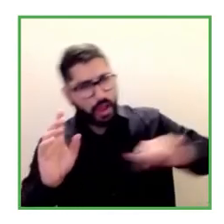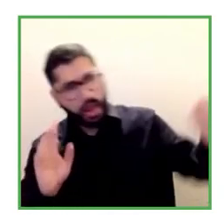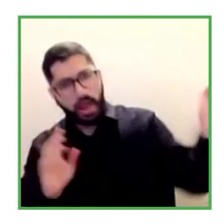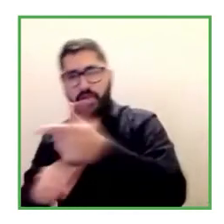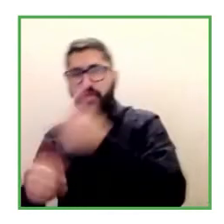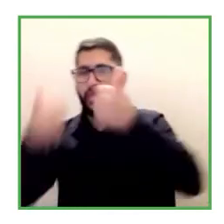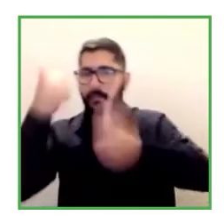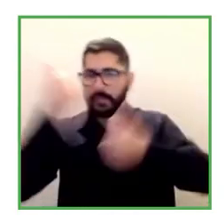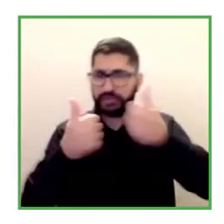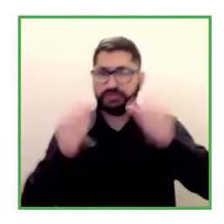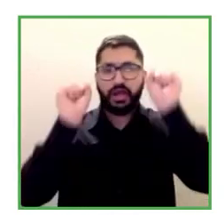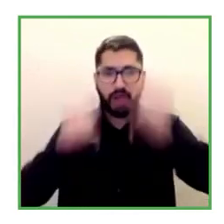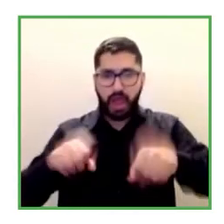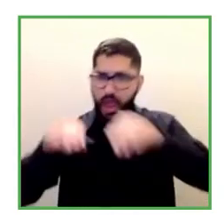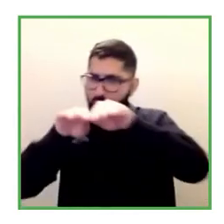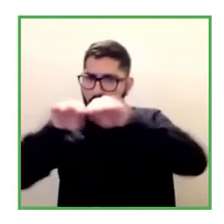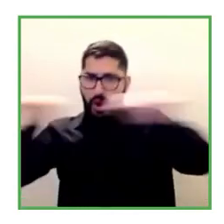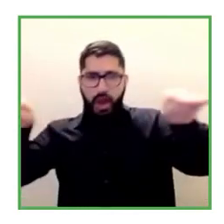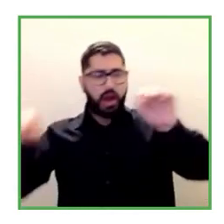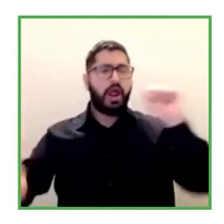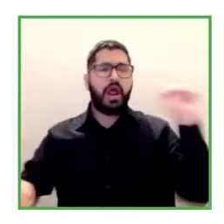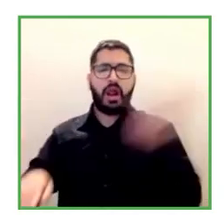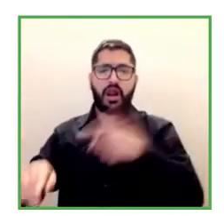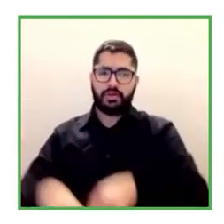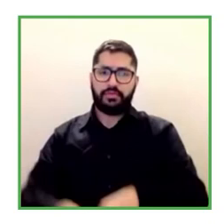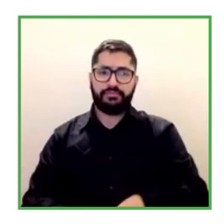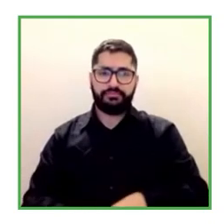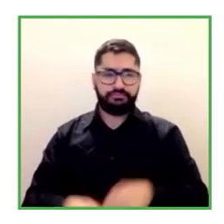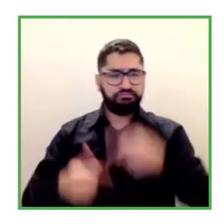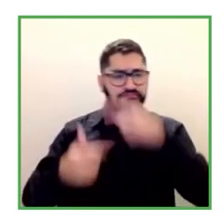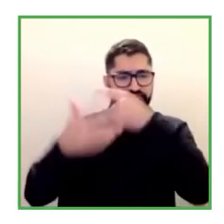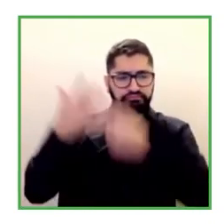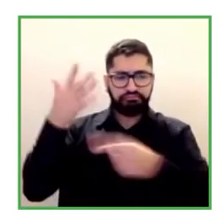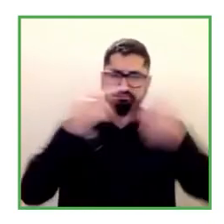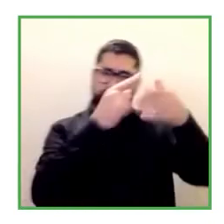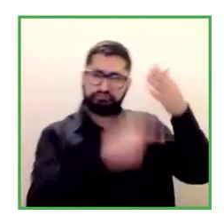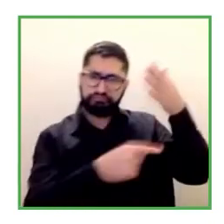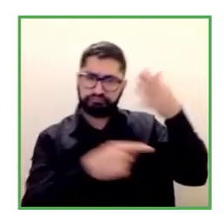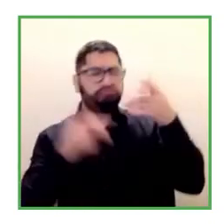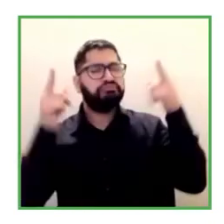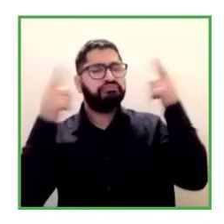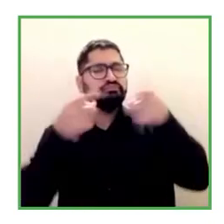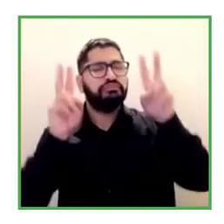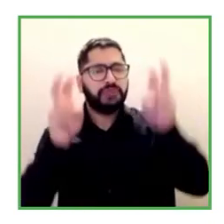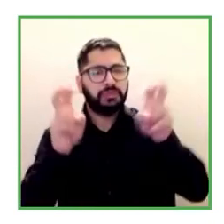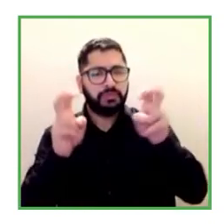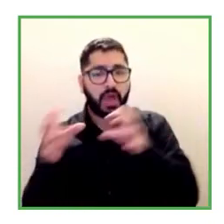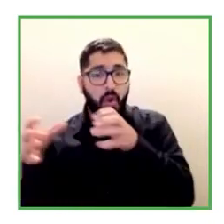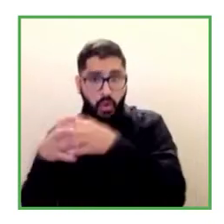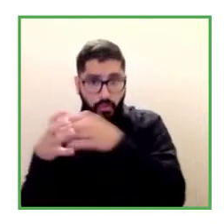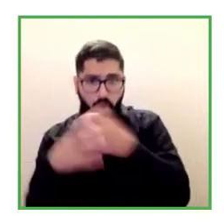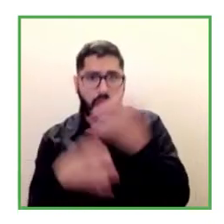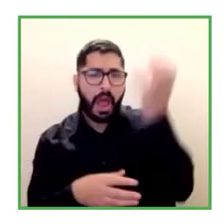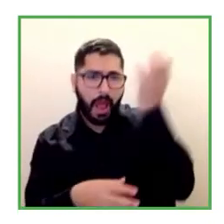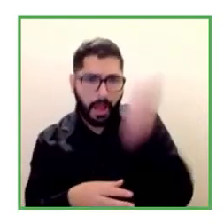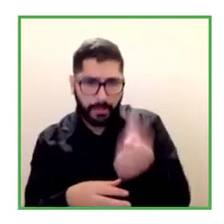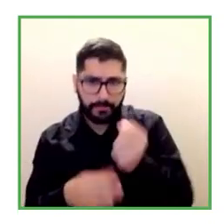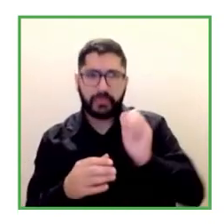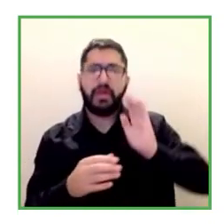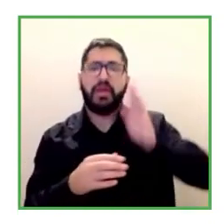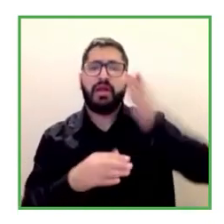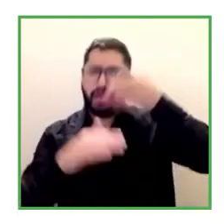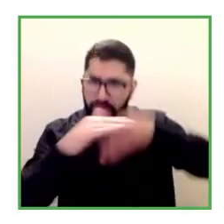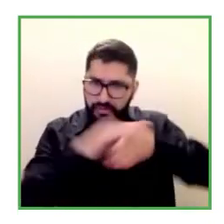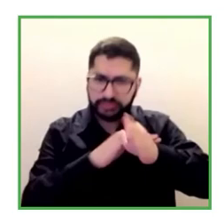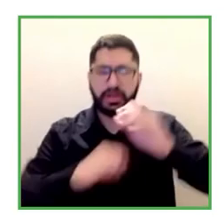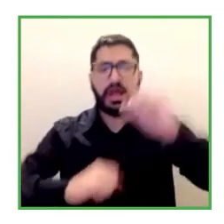vacantes que se lancen y entrar a las empresas que de verdad valoren esas competencias,